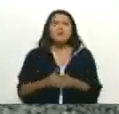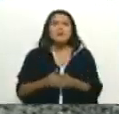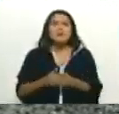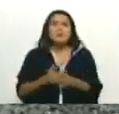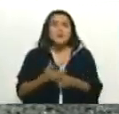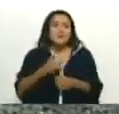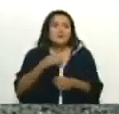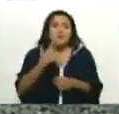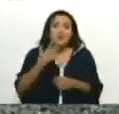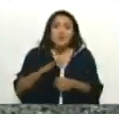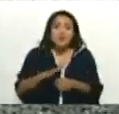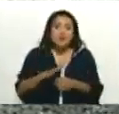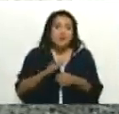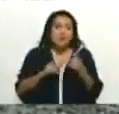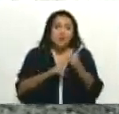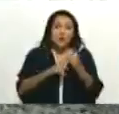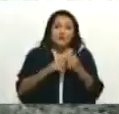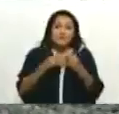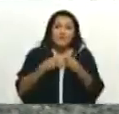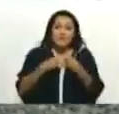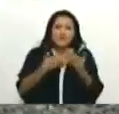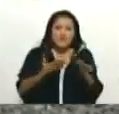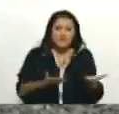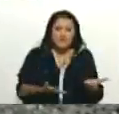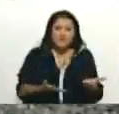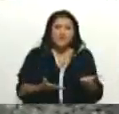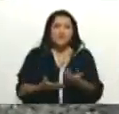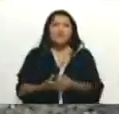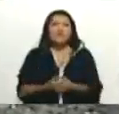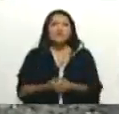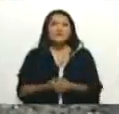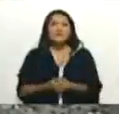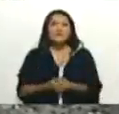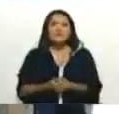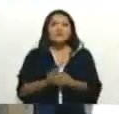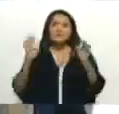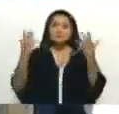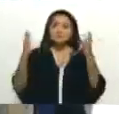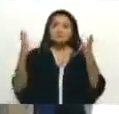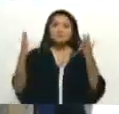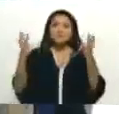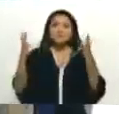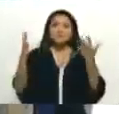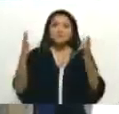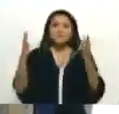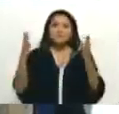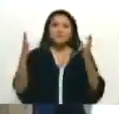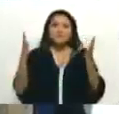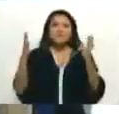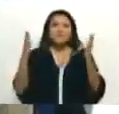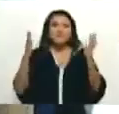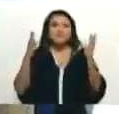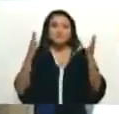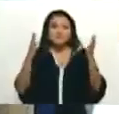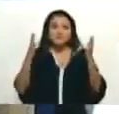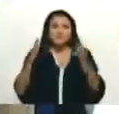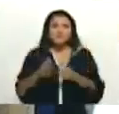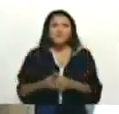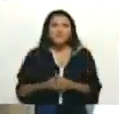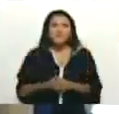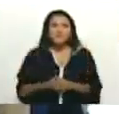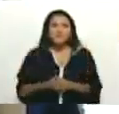vivió, ¿verdad? Entonces yo quisiera que hoy, sí, la verdad, Aristóbulo, un